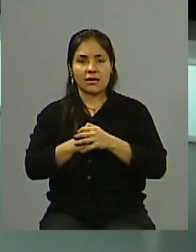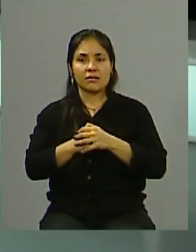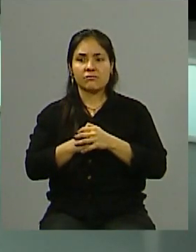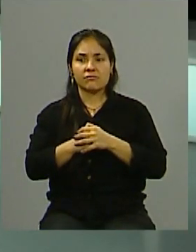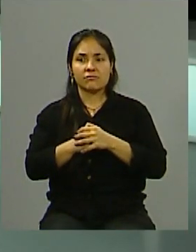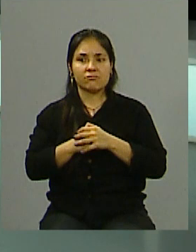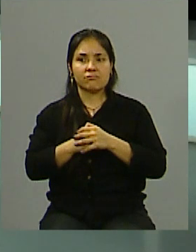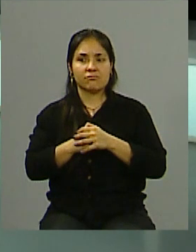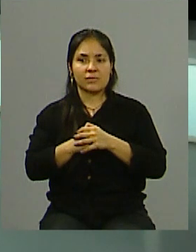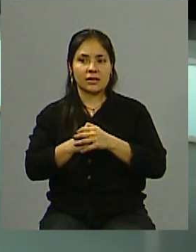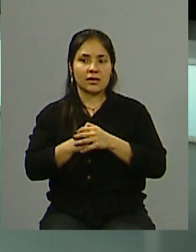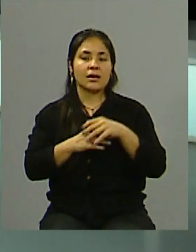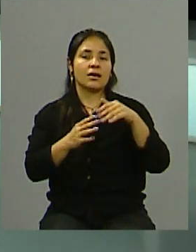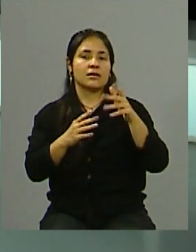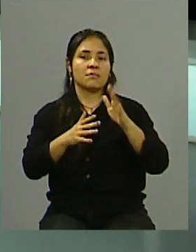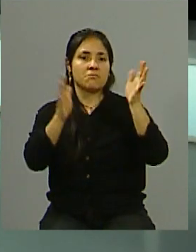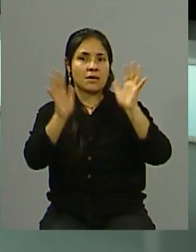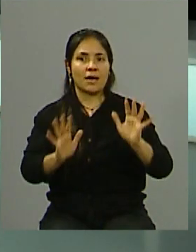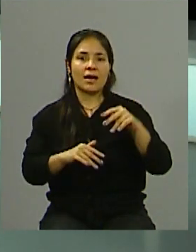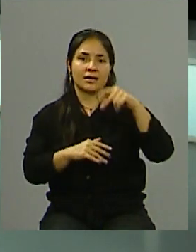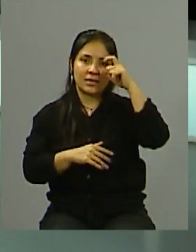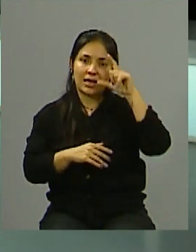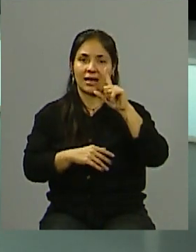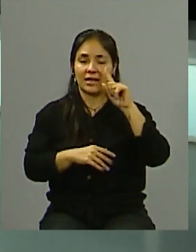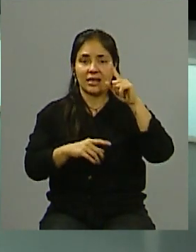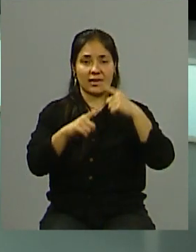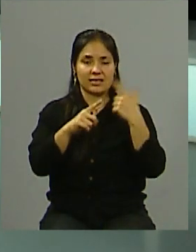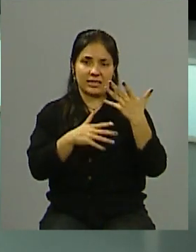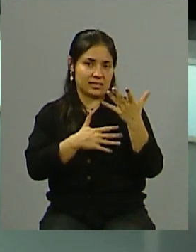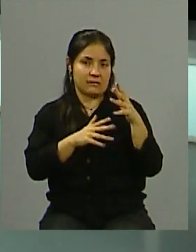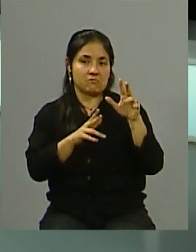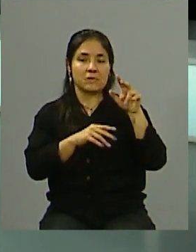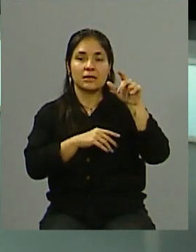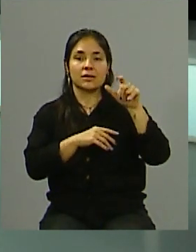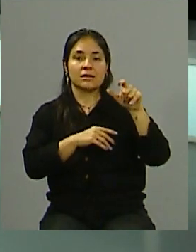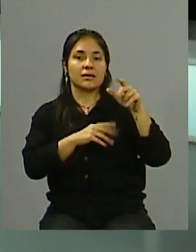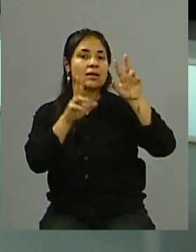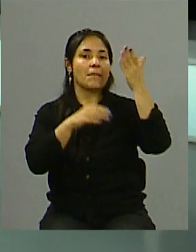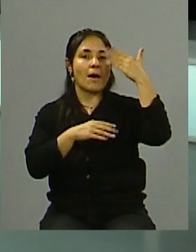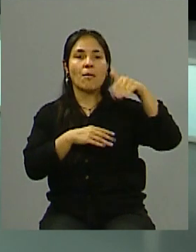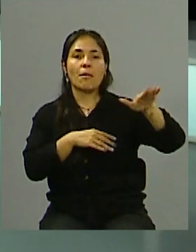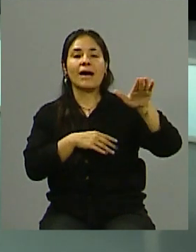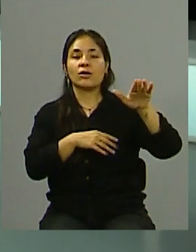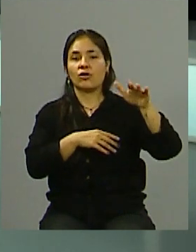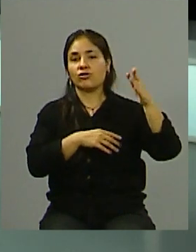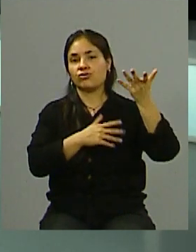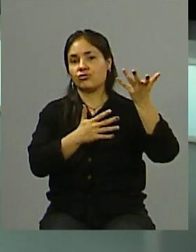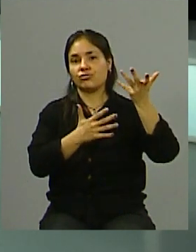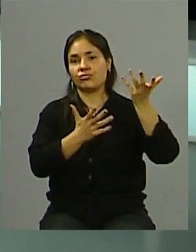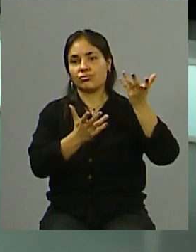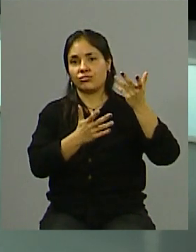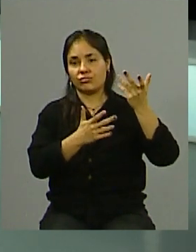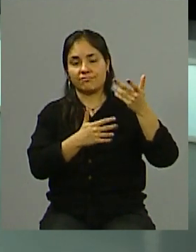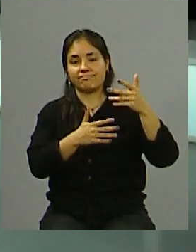hay un serio caos y conflicto con lo que es el sistema financiero, o sea, todos los bancos que sostienen la estructura financiera del país.